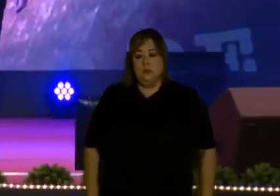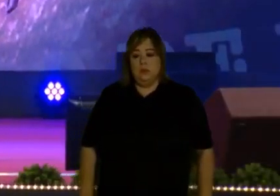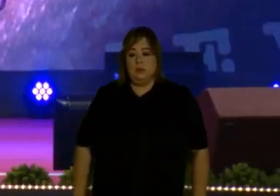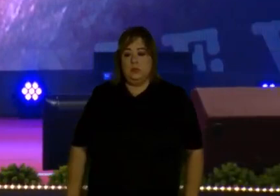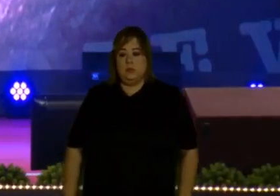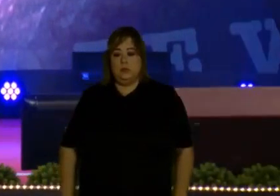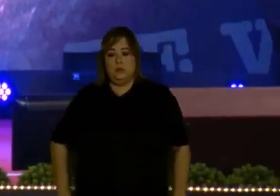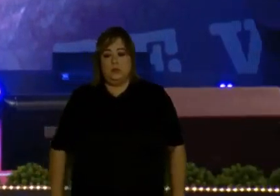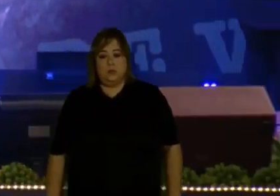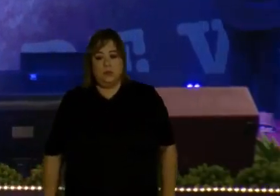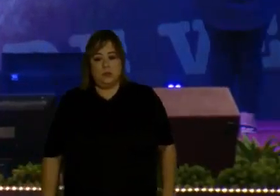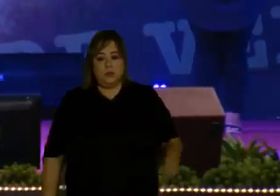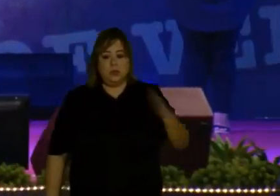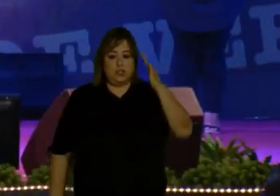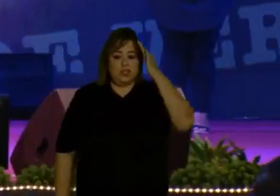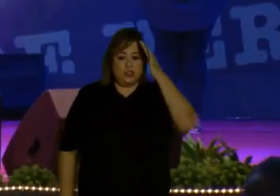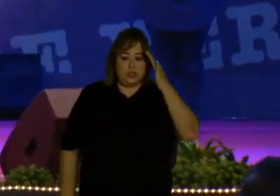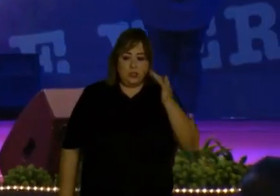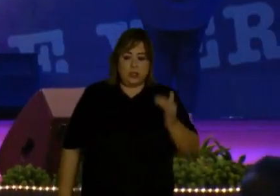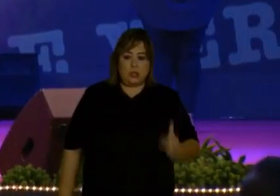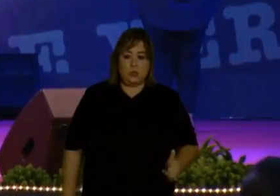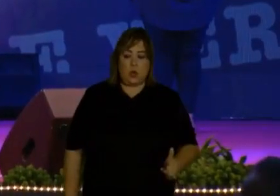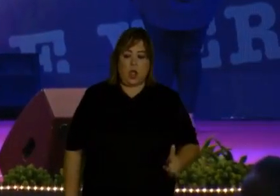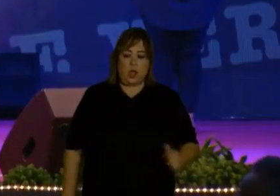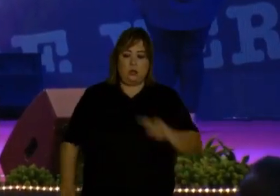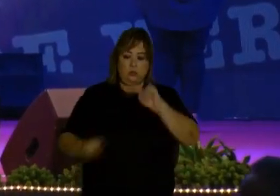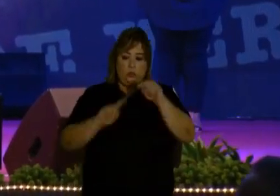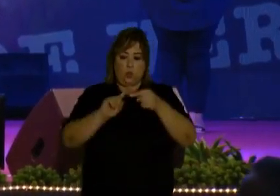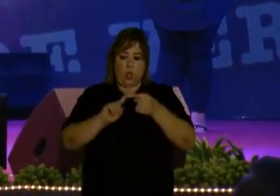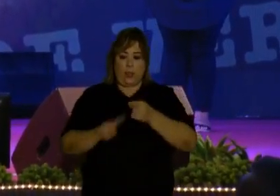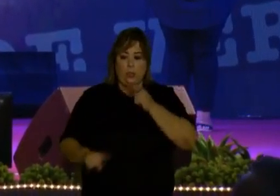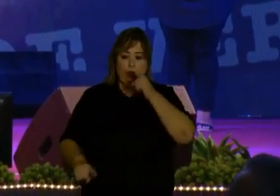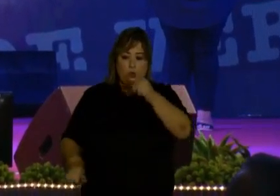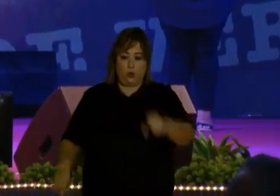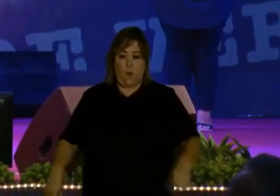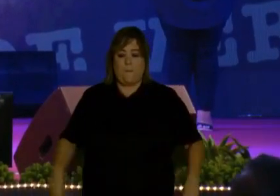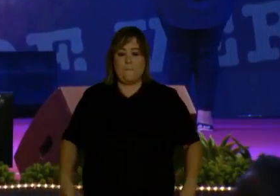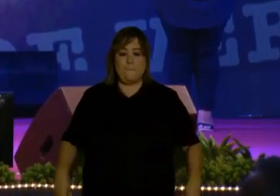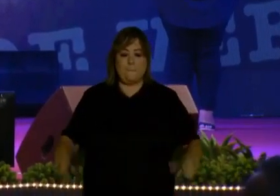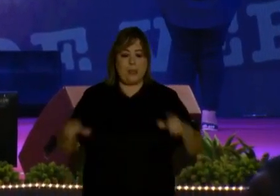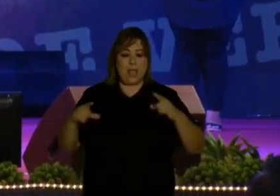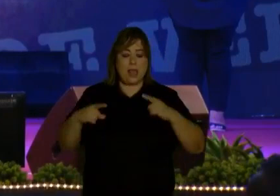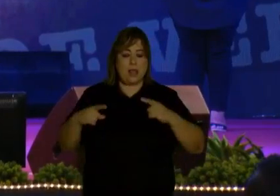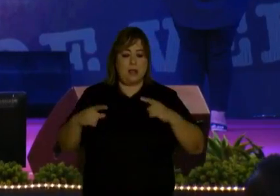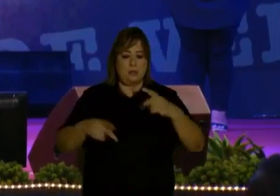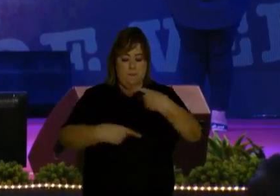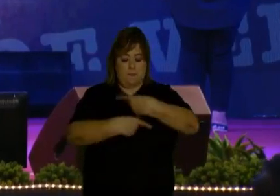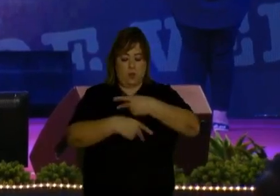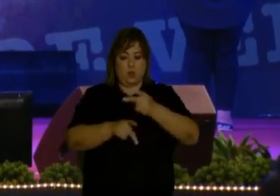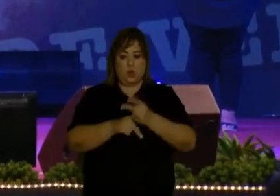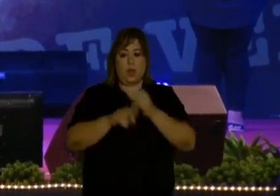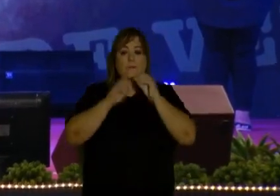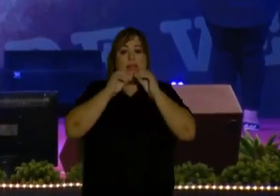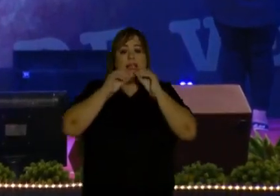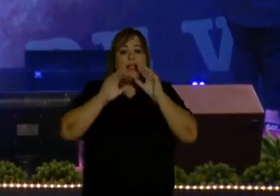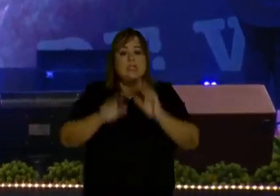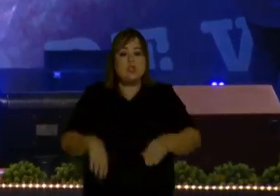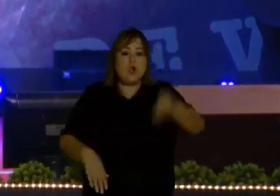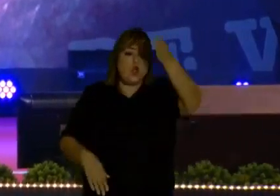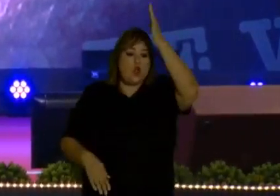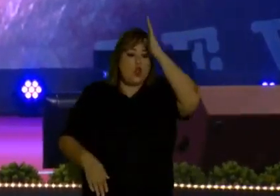Así que procure que su extensión de vida sea productiva y de bendición. Pues el Señor le ama, nos ama a